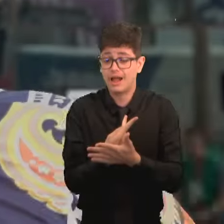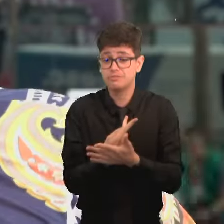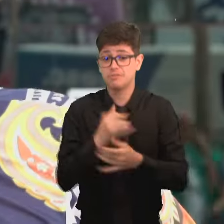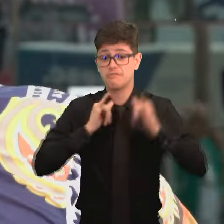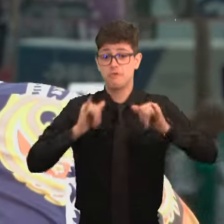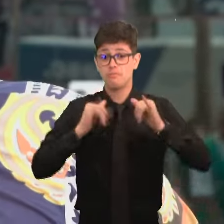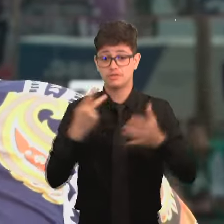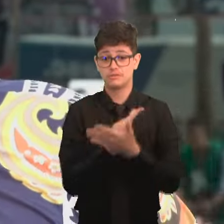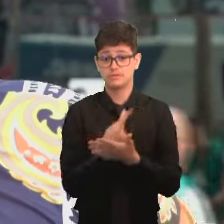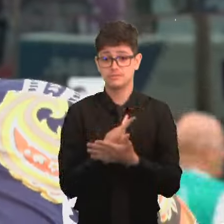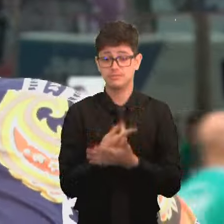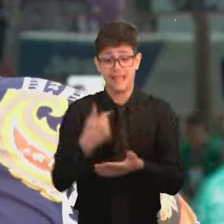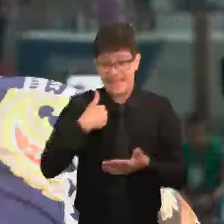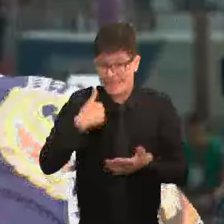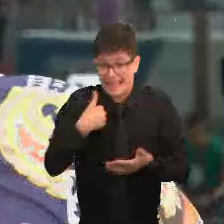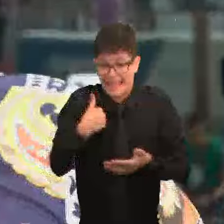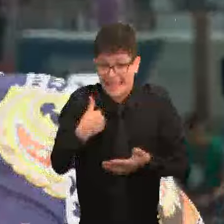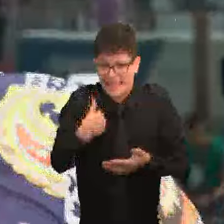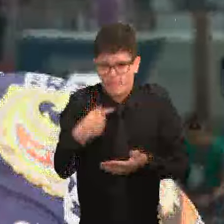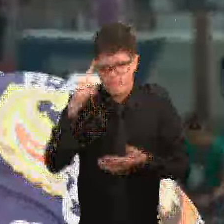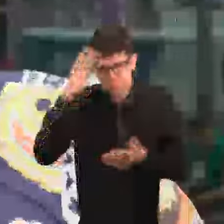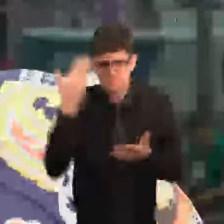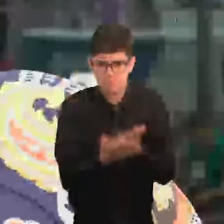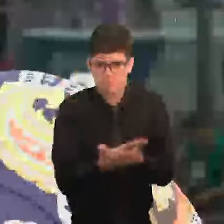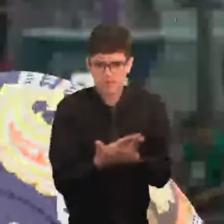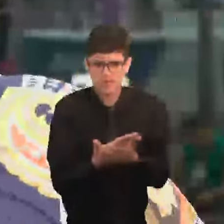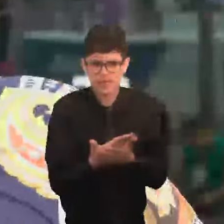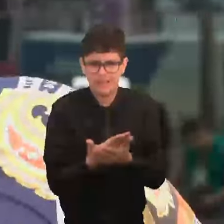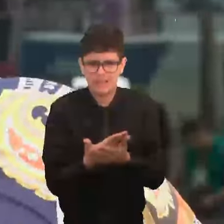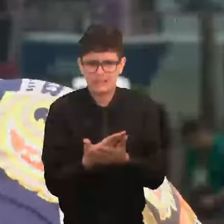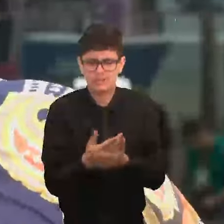manera equivocada y pagando por crímenes que no cometieron.